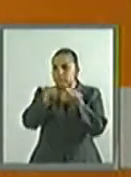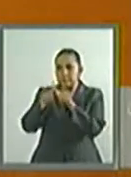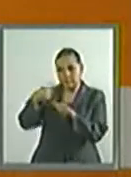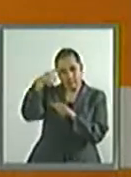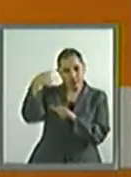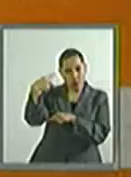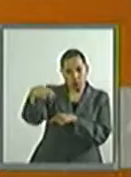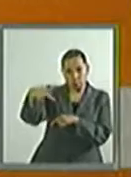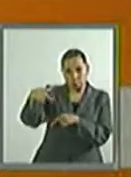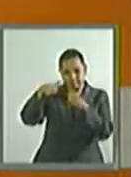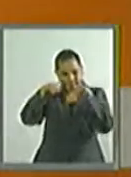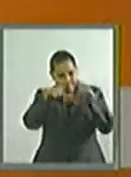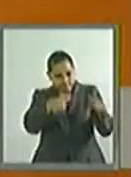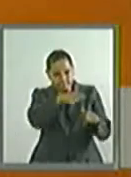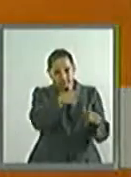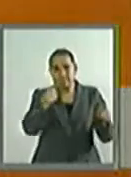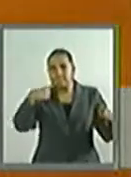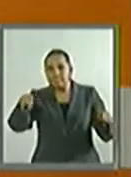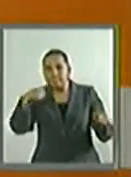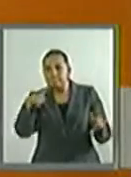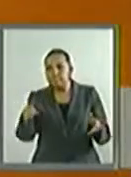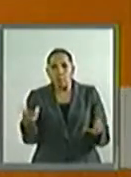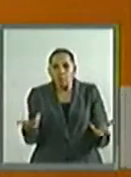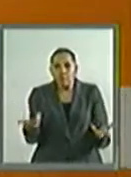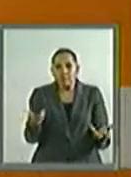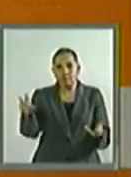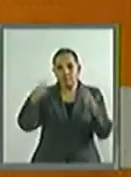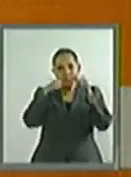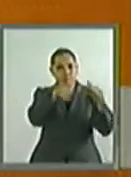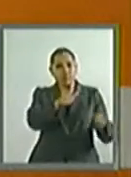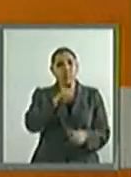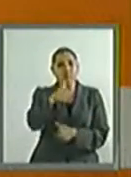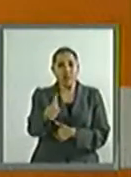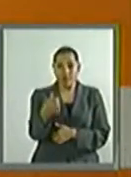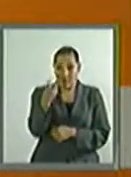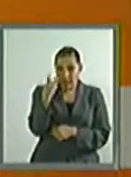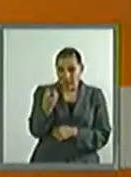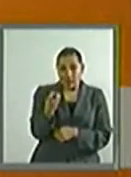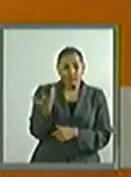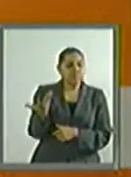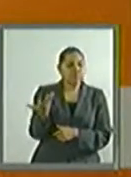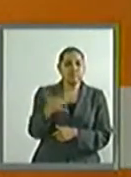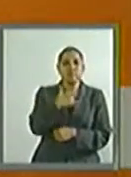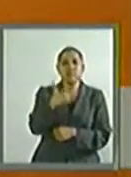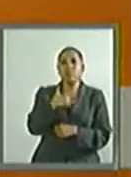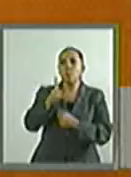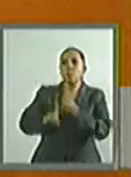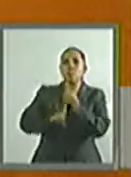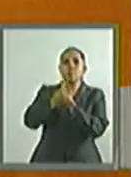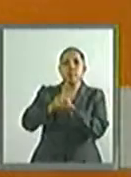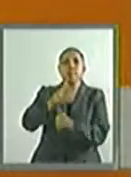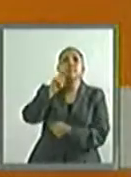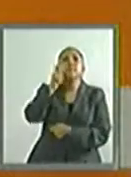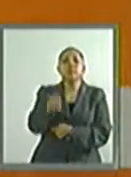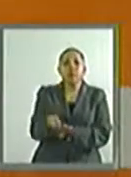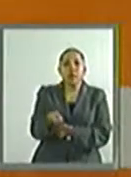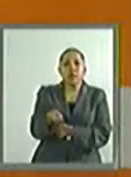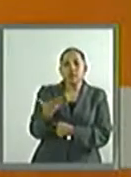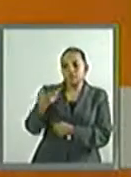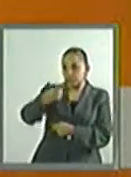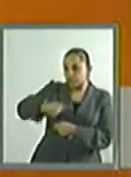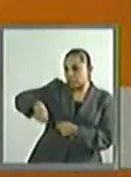delitos. Lo alarmante de esto es que se duplican, que se repiten estas malas